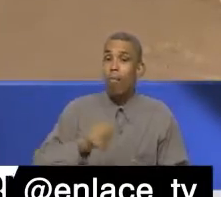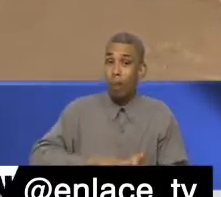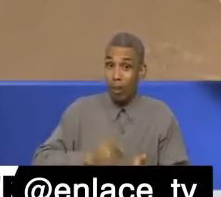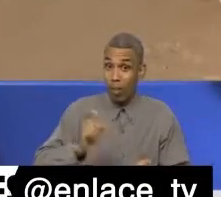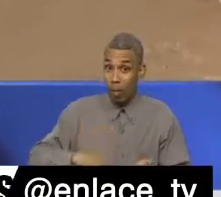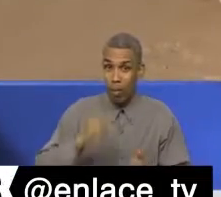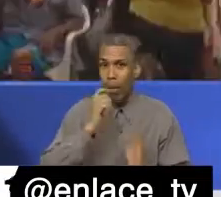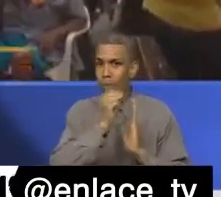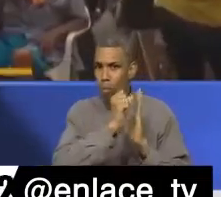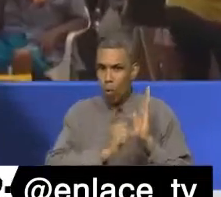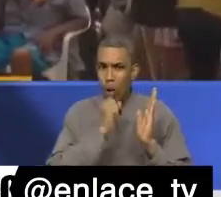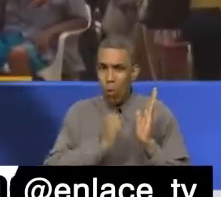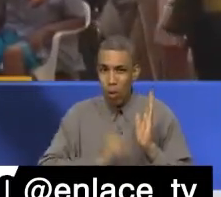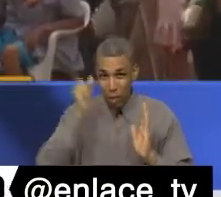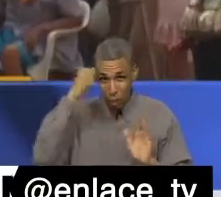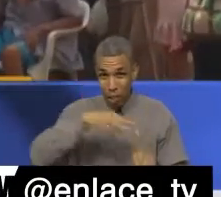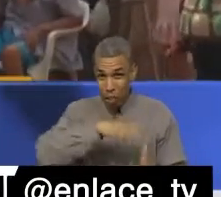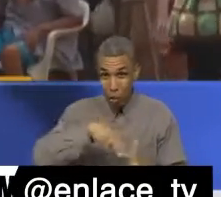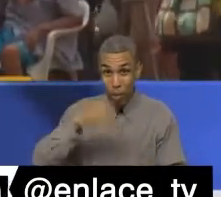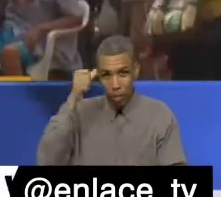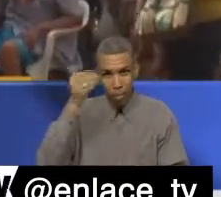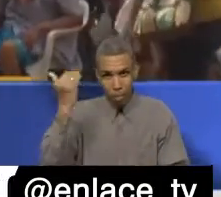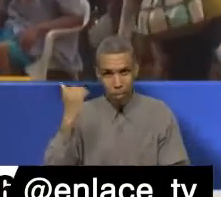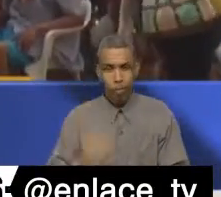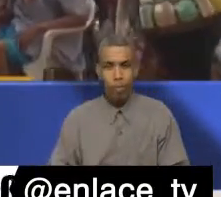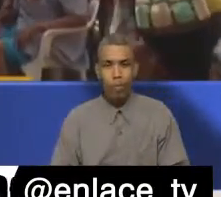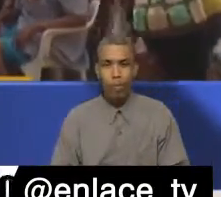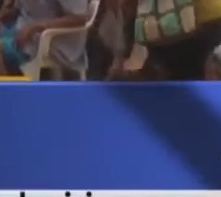programa Colombia Mayor. Ya volvemos.